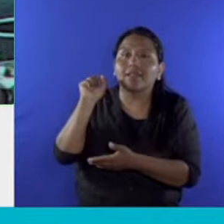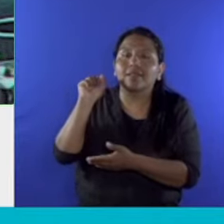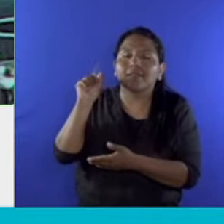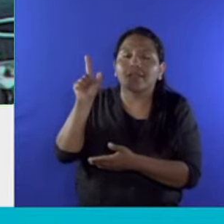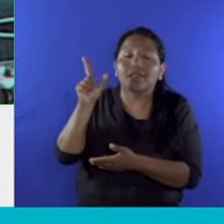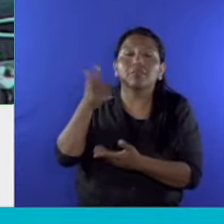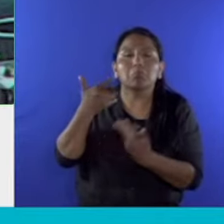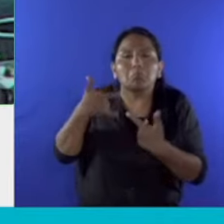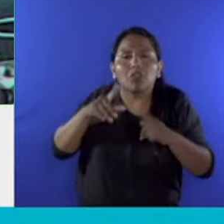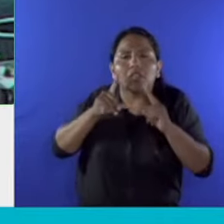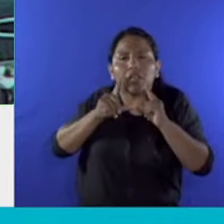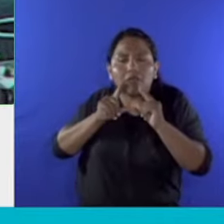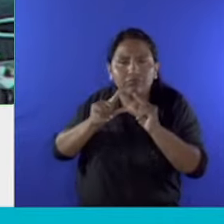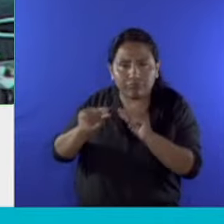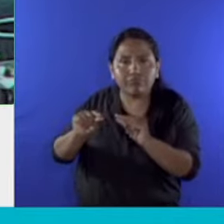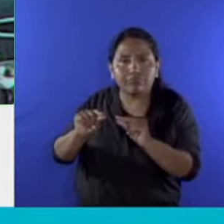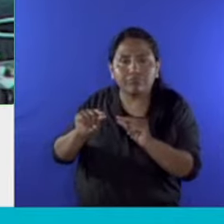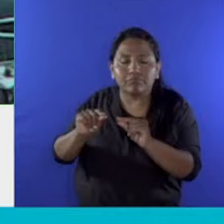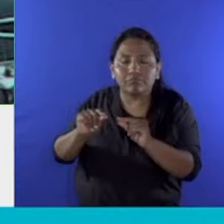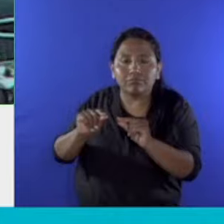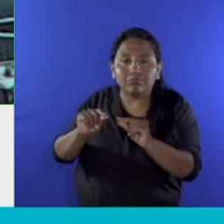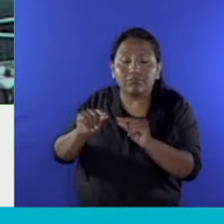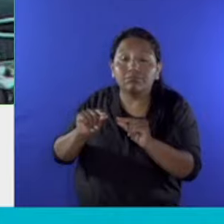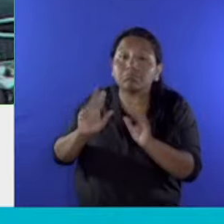la crítica